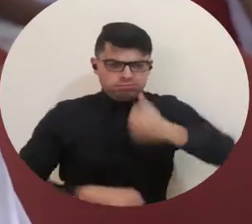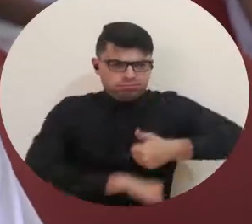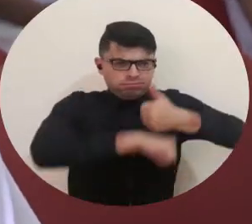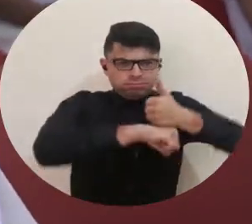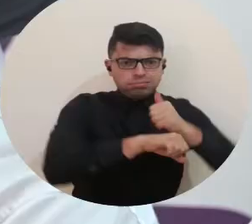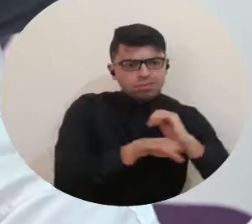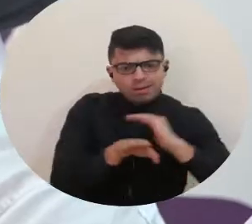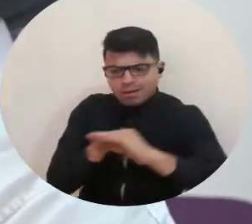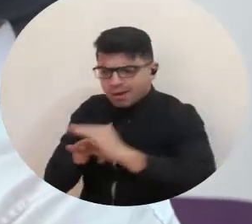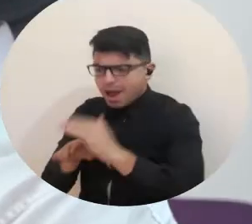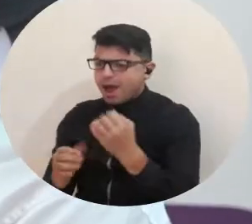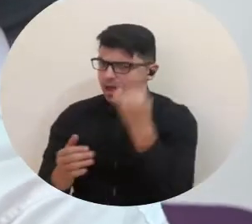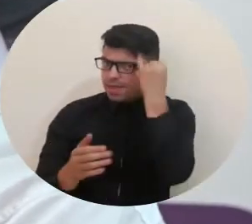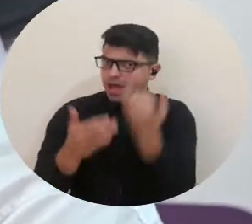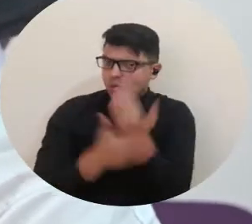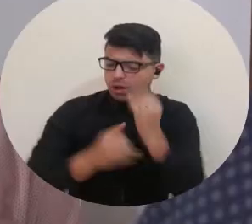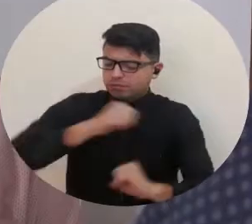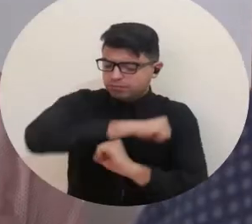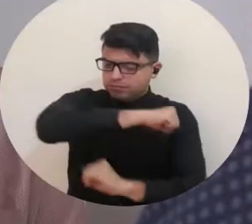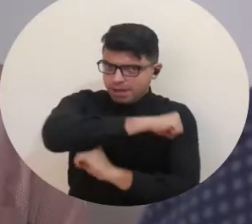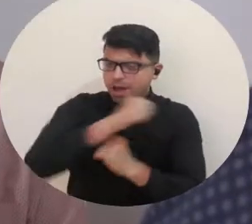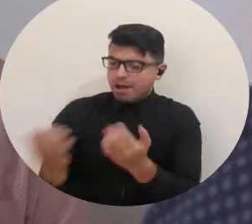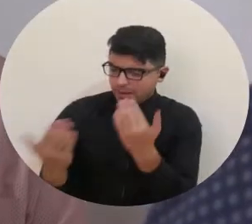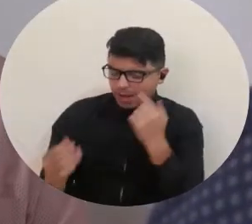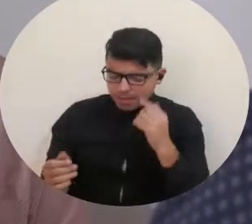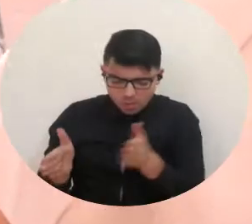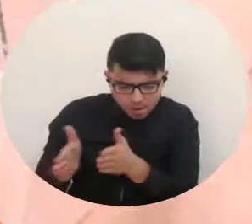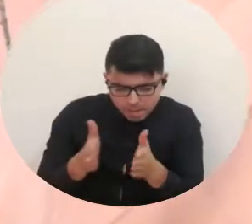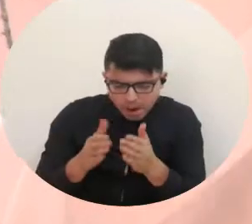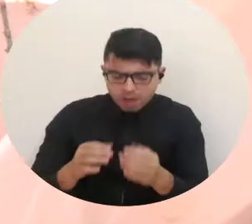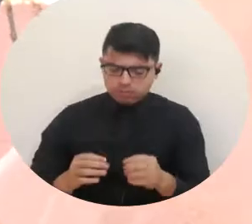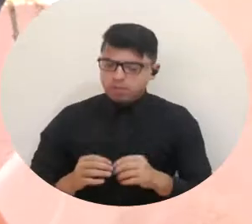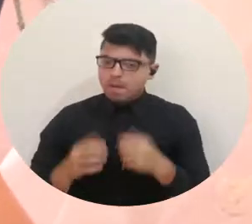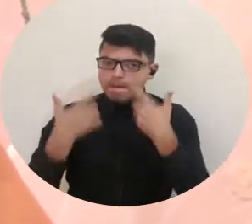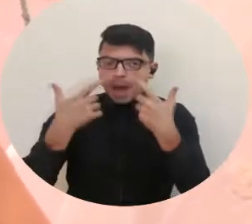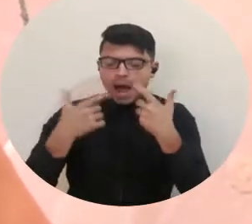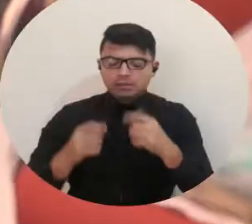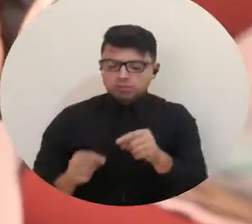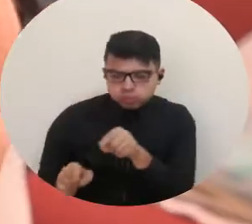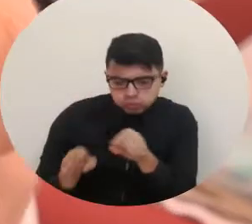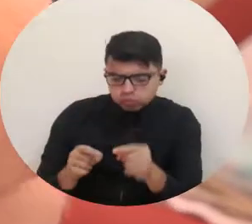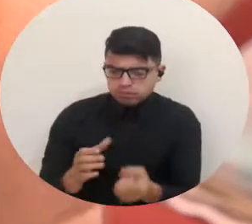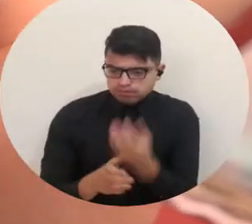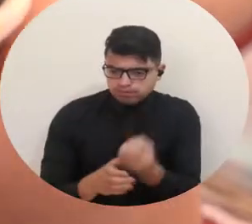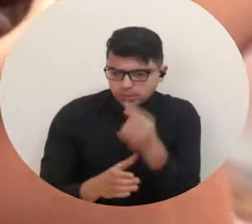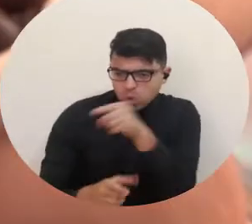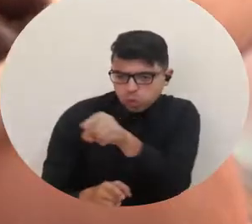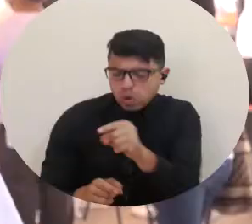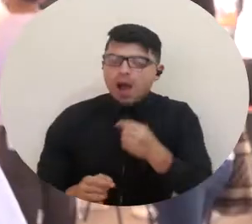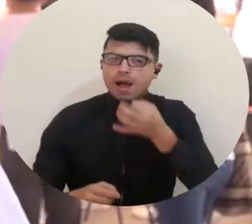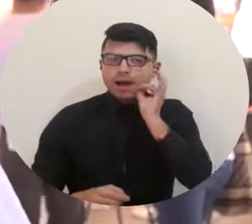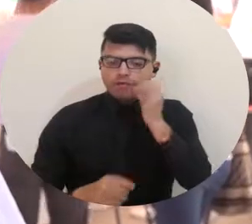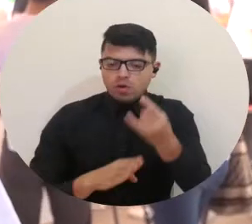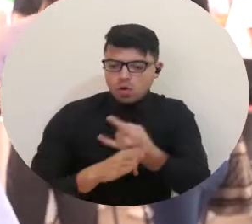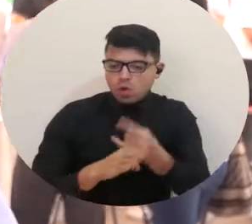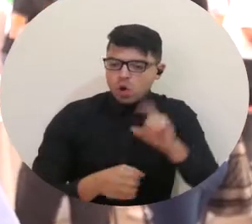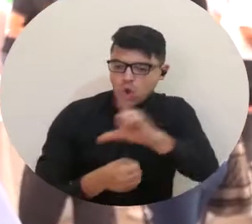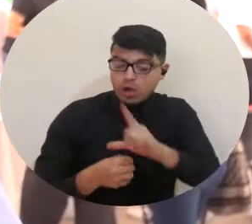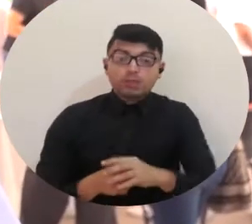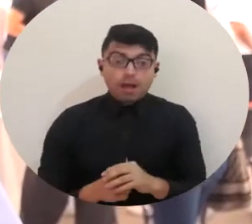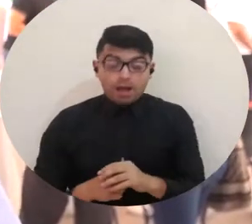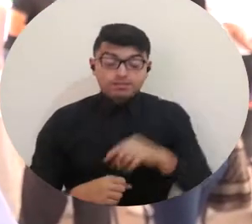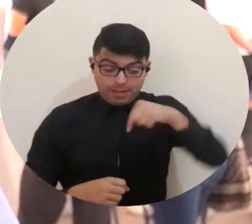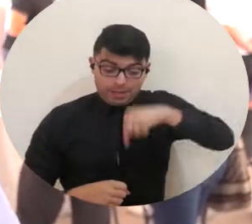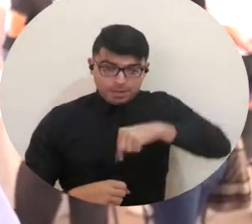directivo invitó a fortalecer la innovación para crear conjuntamente una ruta de activación del consumo local. El clúster del café es una iniciativa